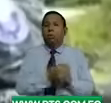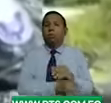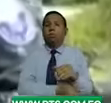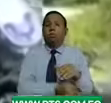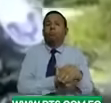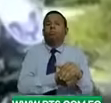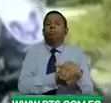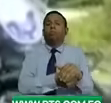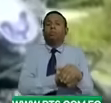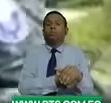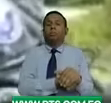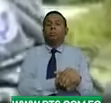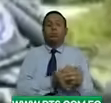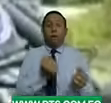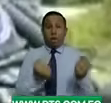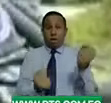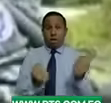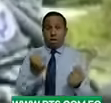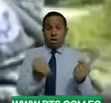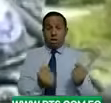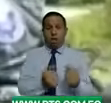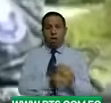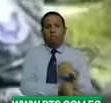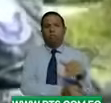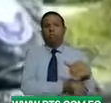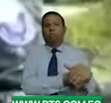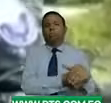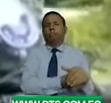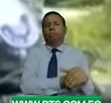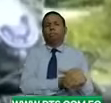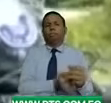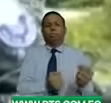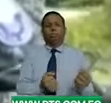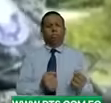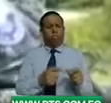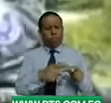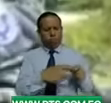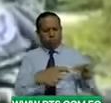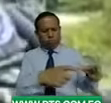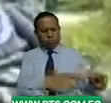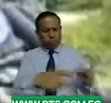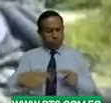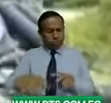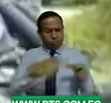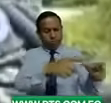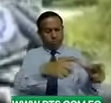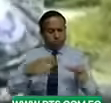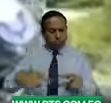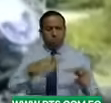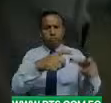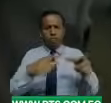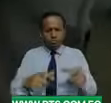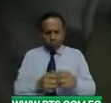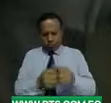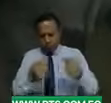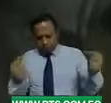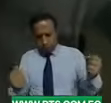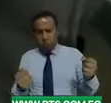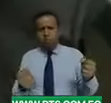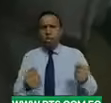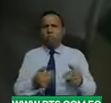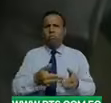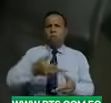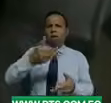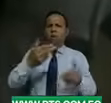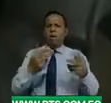en la parte del conductor, y pues ahí se localizó el armamento, la munición. Las alarmas se activaron y el